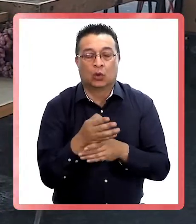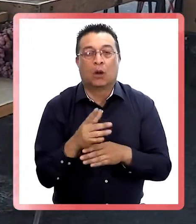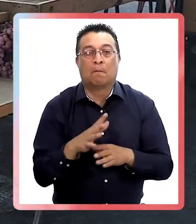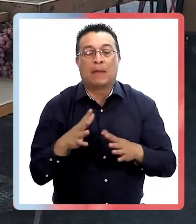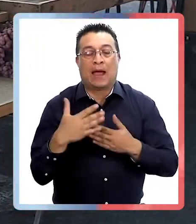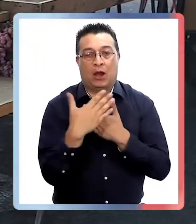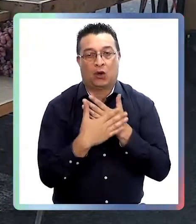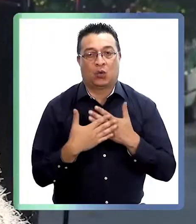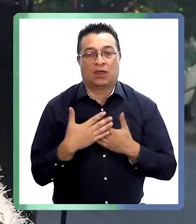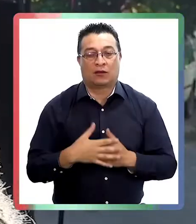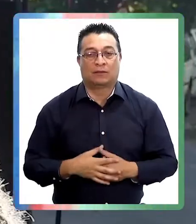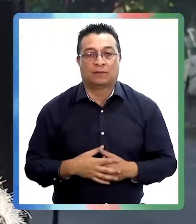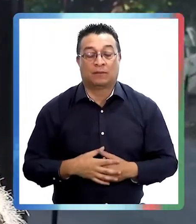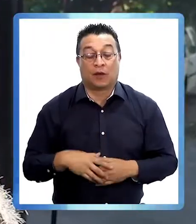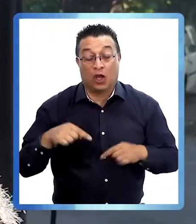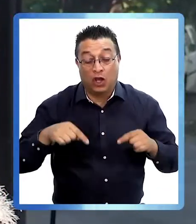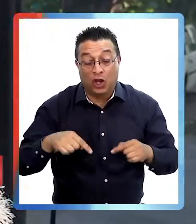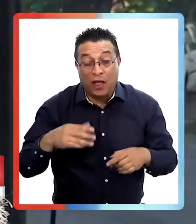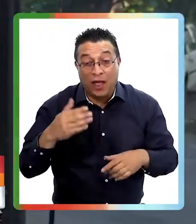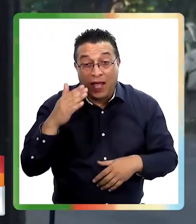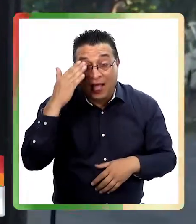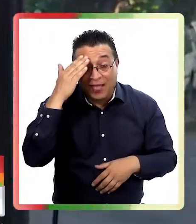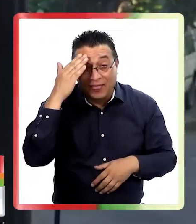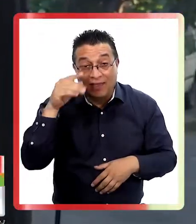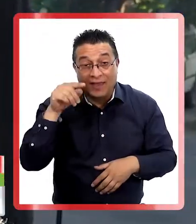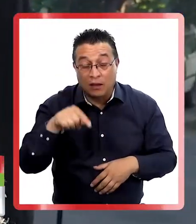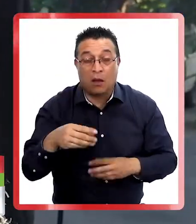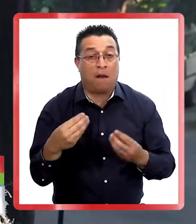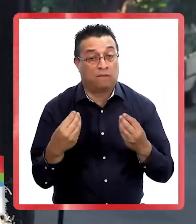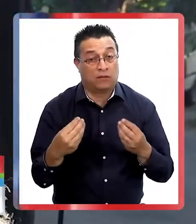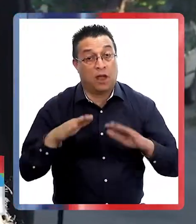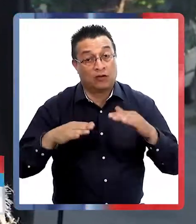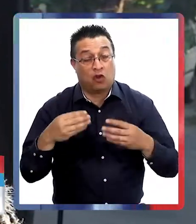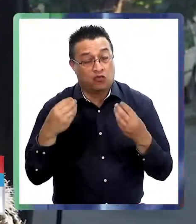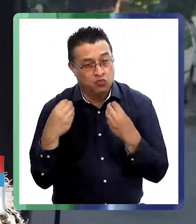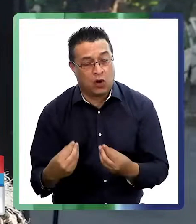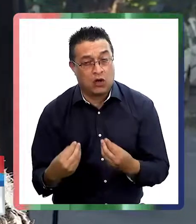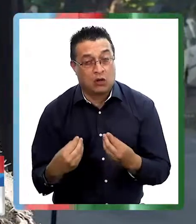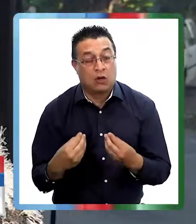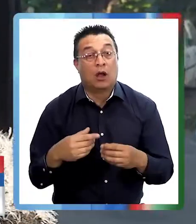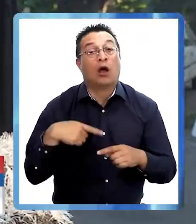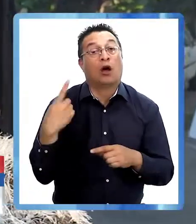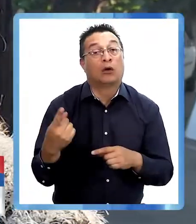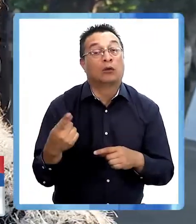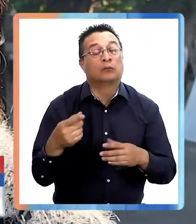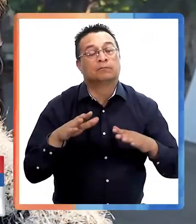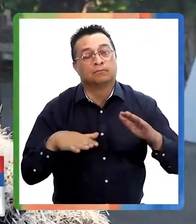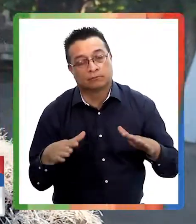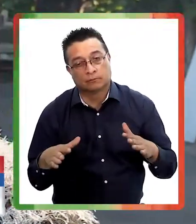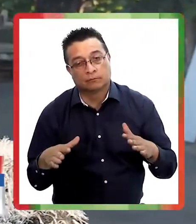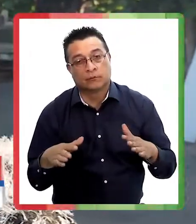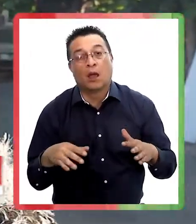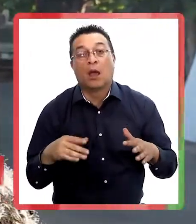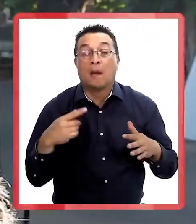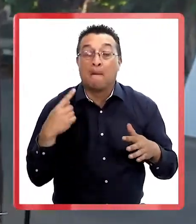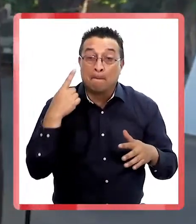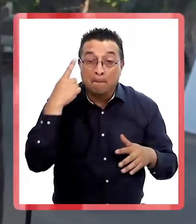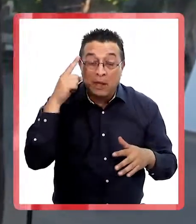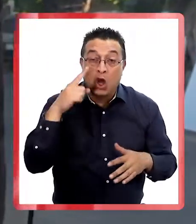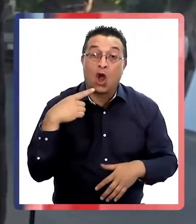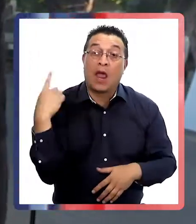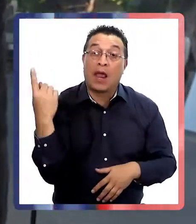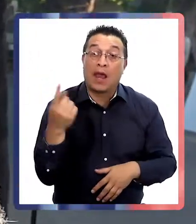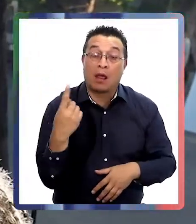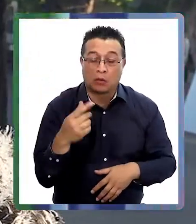mayores precauciones. Hay días en que no va muy bien y bueno, hay días en que sí, pues, pero